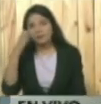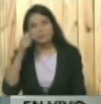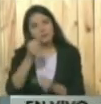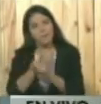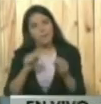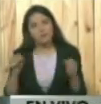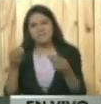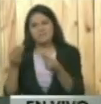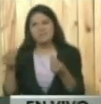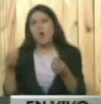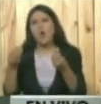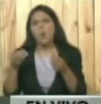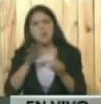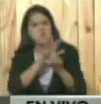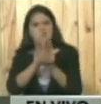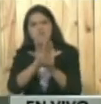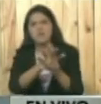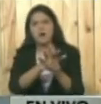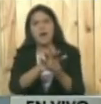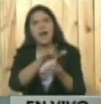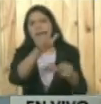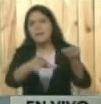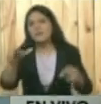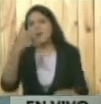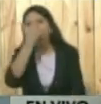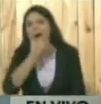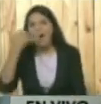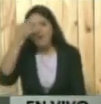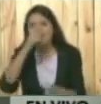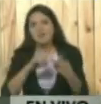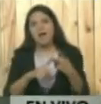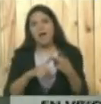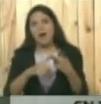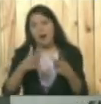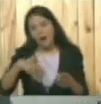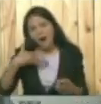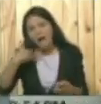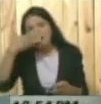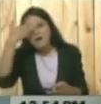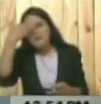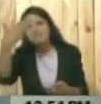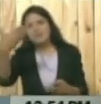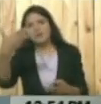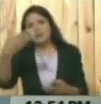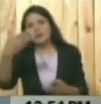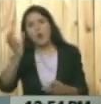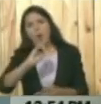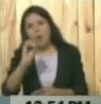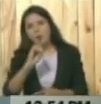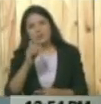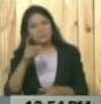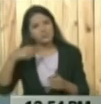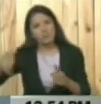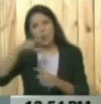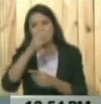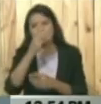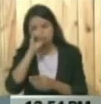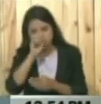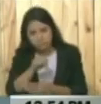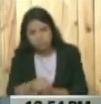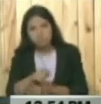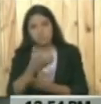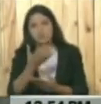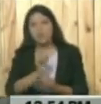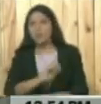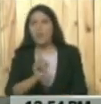combatir persiguiendo a nuestros hermanos africanos, a nuestros hermanos árabes, a nuestros hermanos musulmanes. No, debe